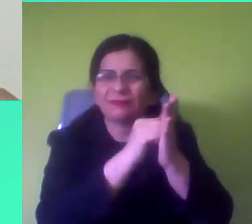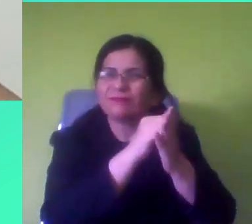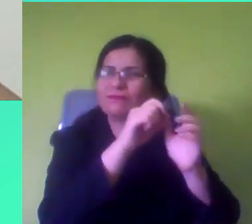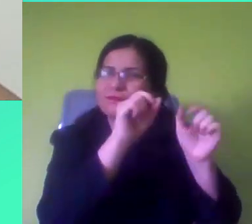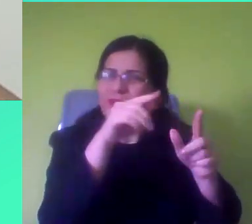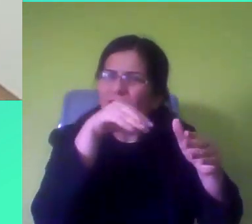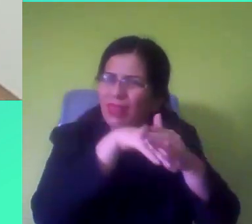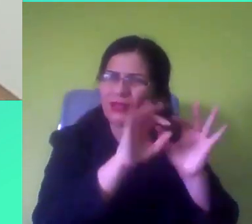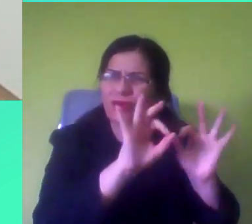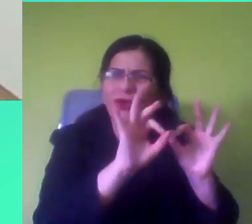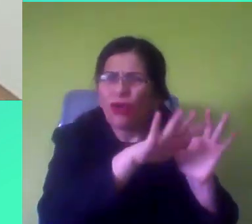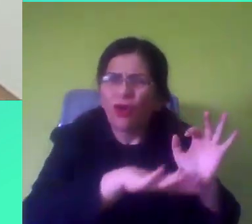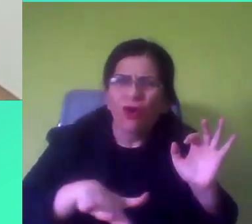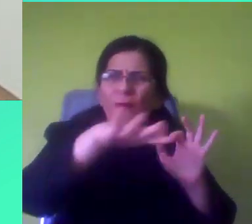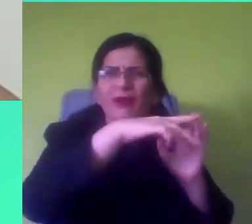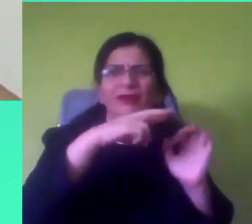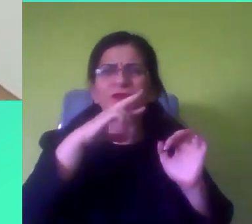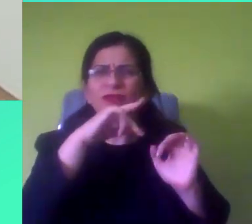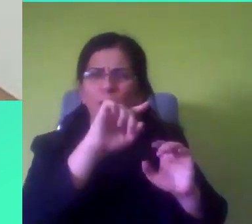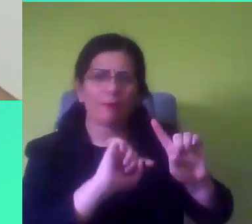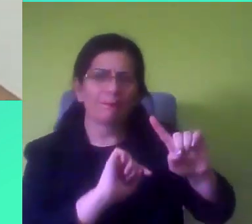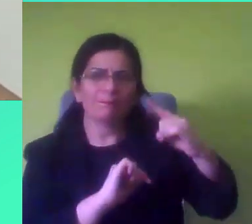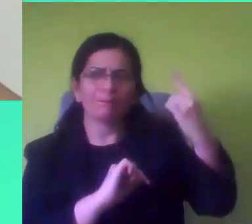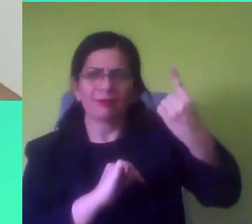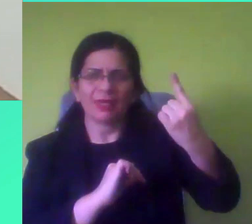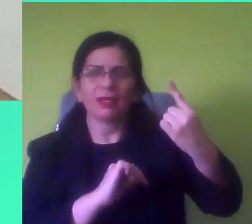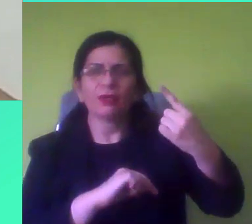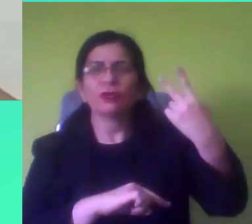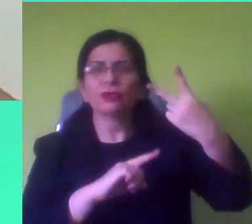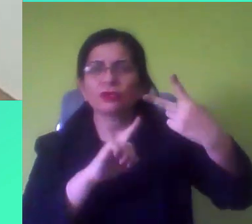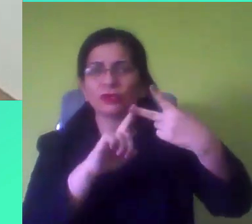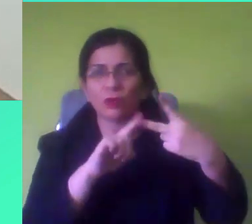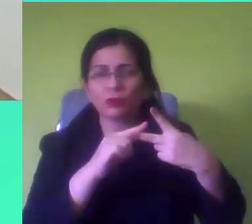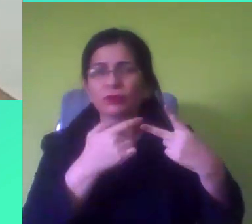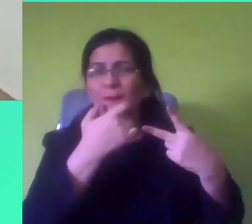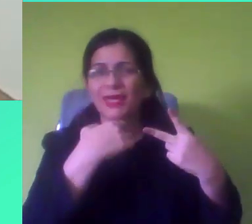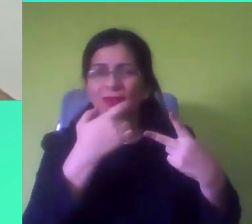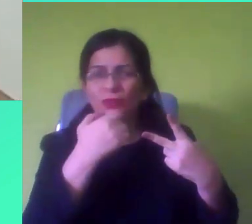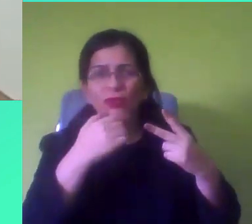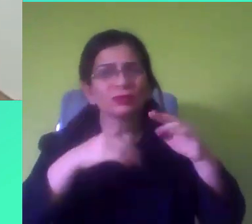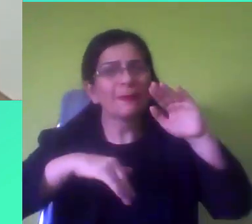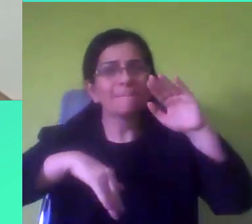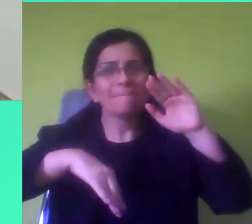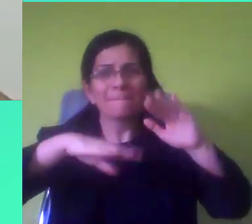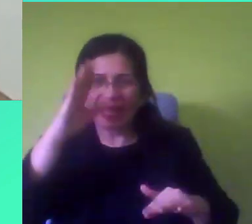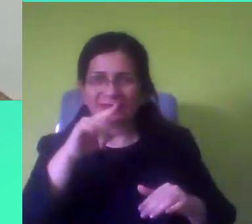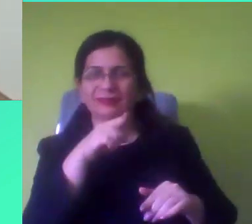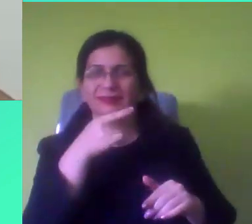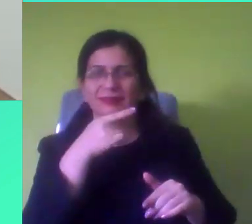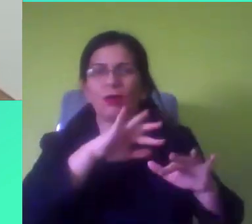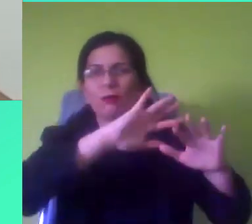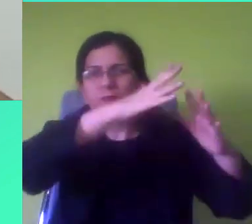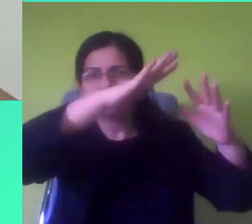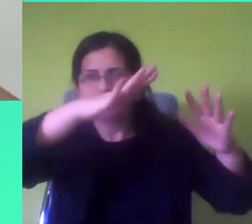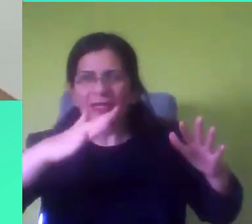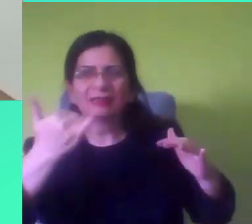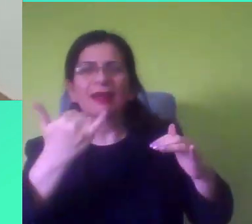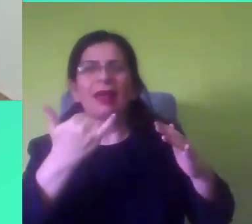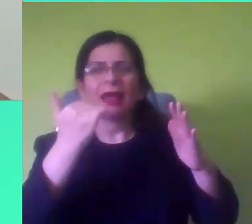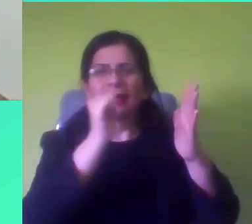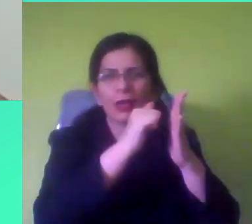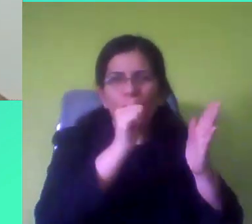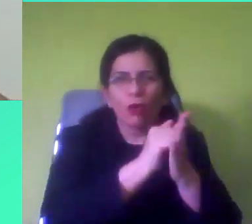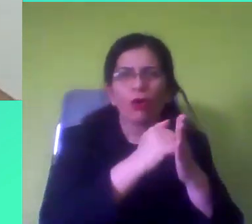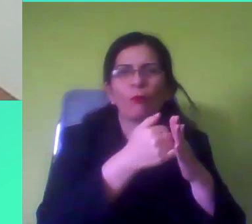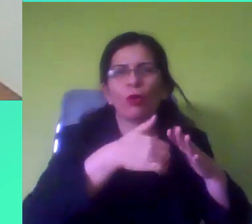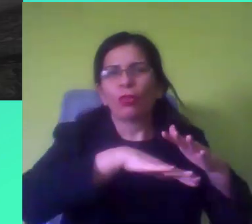cuencas. Después de San Juan sería Mendoza la que tiene más glaciares, y tienen toda la variedad de tipos de glaciares, tanto de valle, montaña,